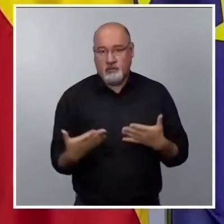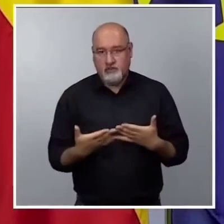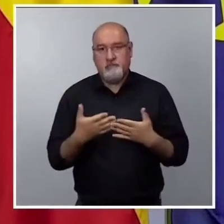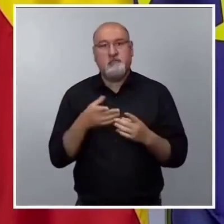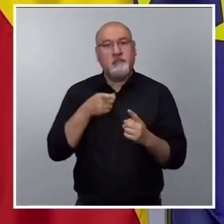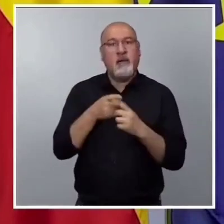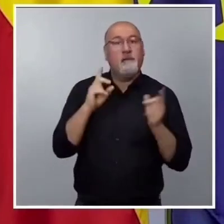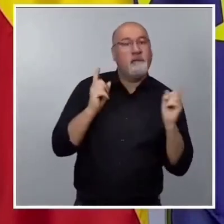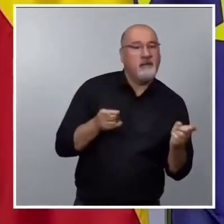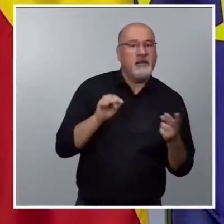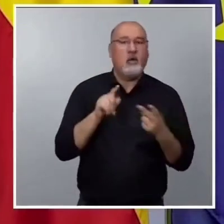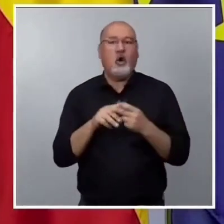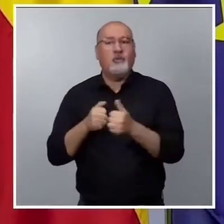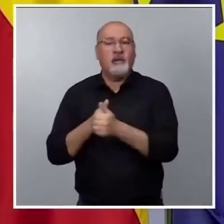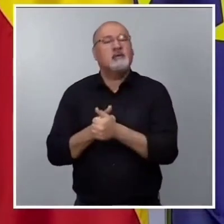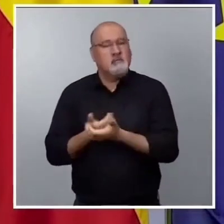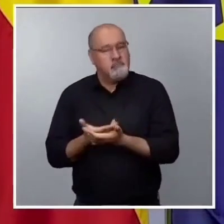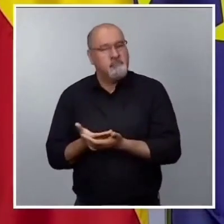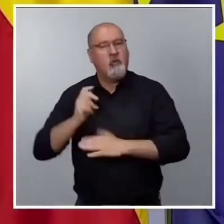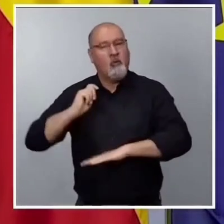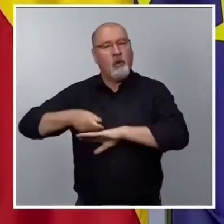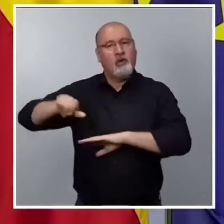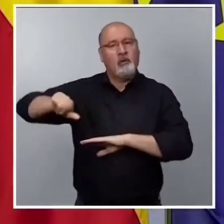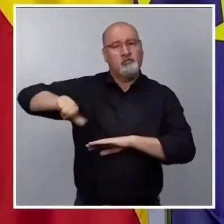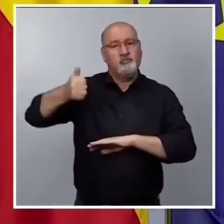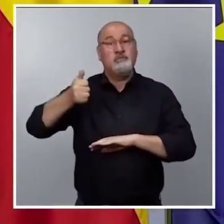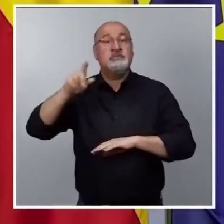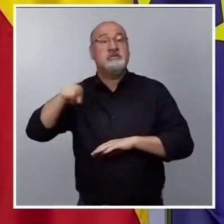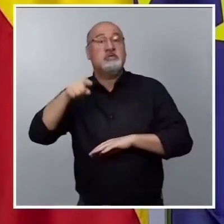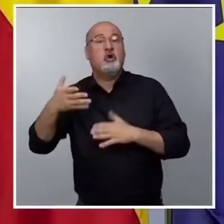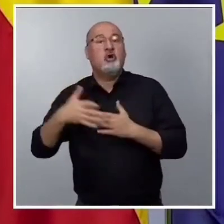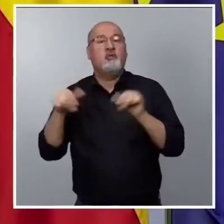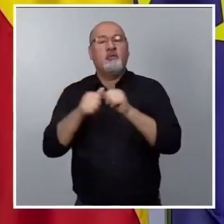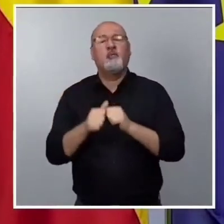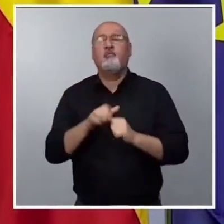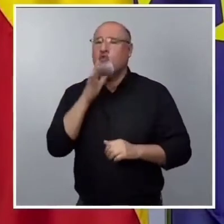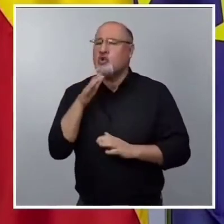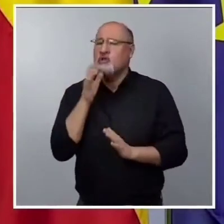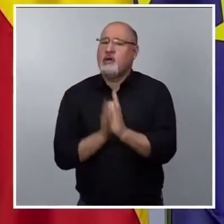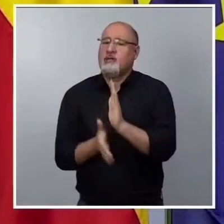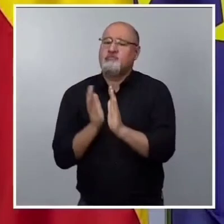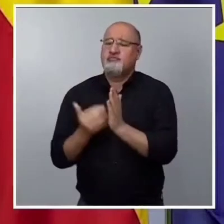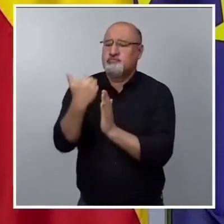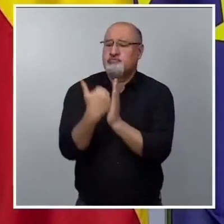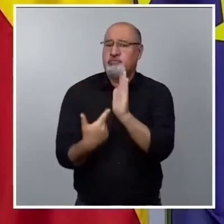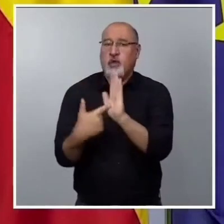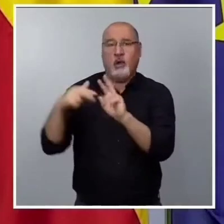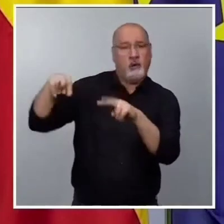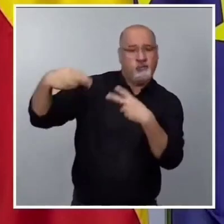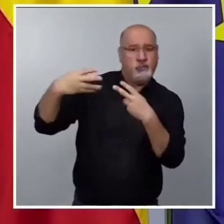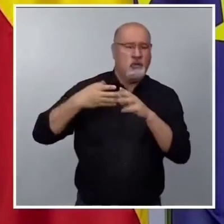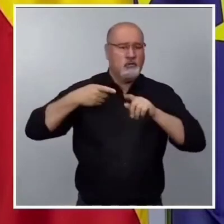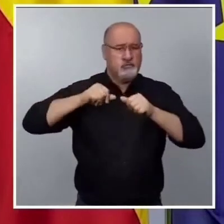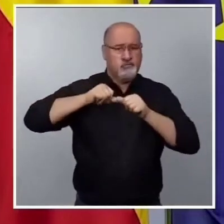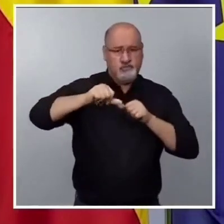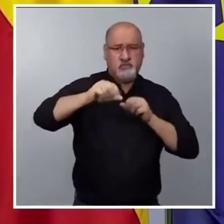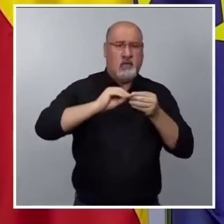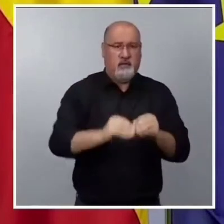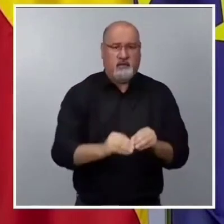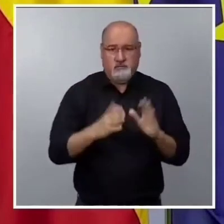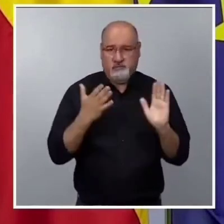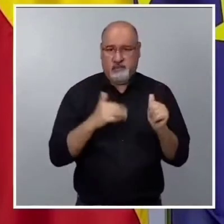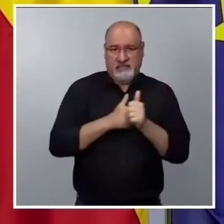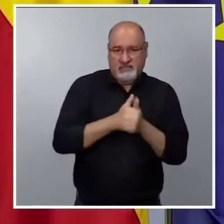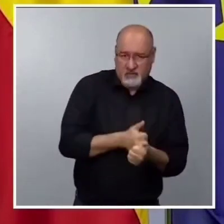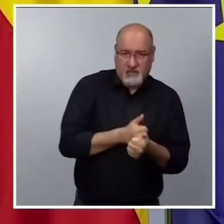solicitar autorización judicial y el juez puede de manera motivada conceder esa resolución judicial puede conceder el permiso